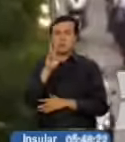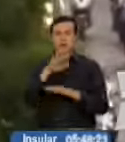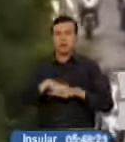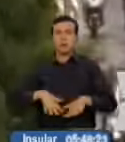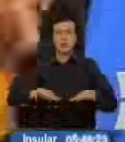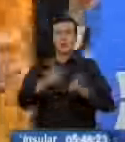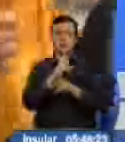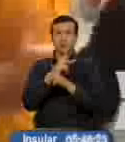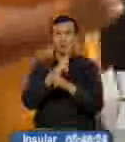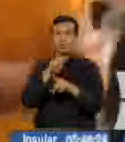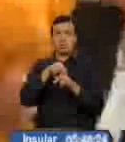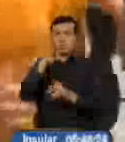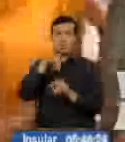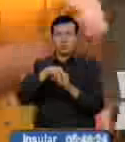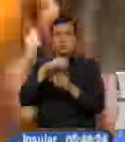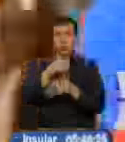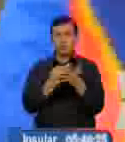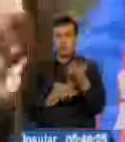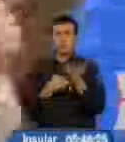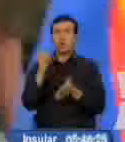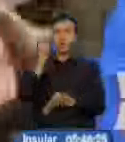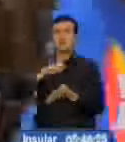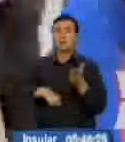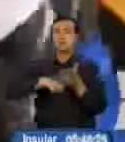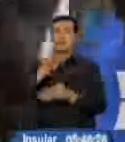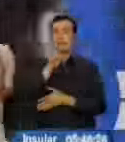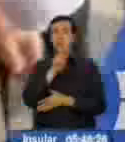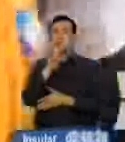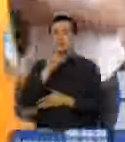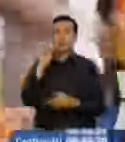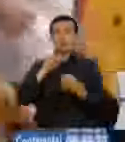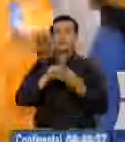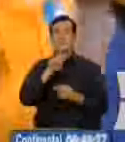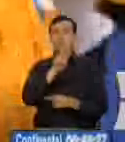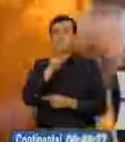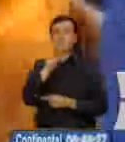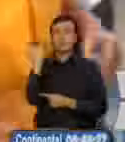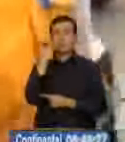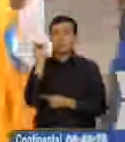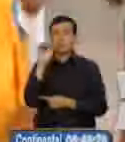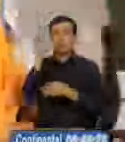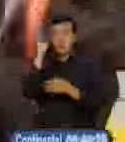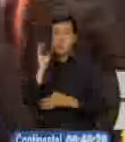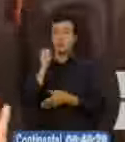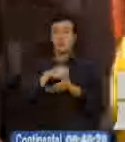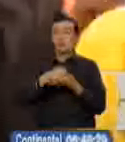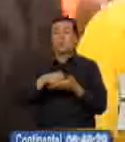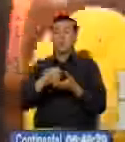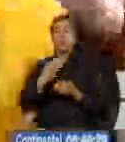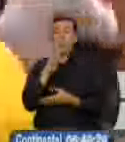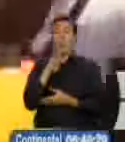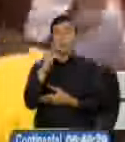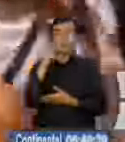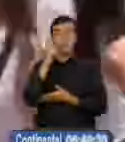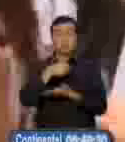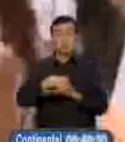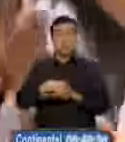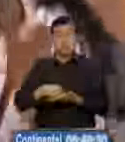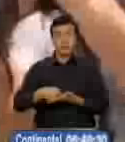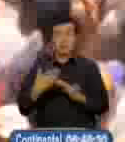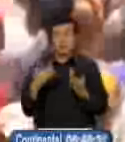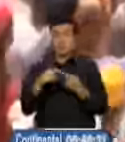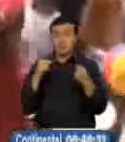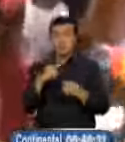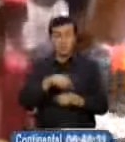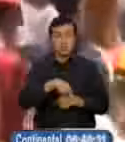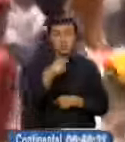por el Consejo Nacional Electoral, que serán habilitados desde el 26 al 28 de octubre, en el que se deben obtener al menos 4 millones de firmas. La